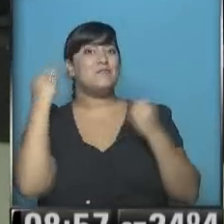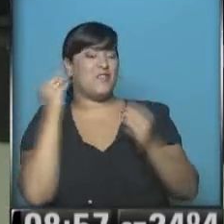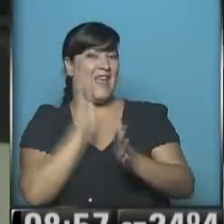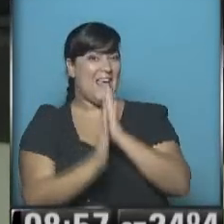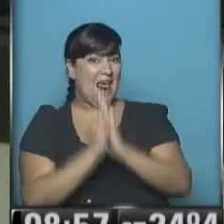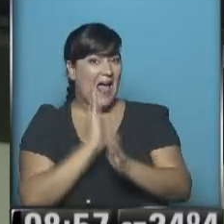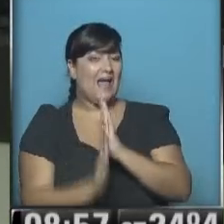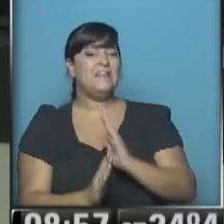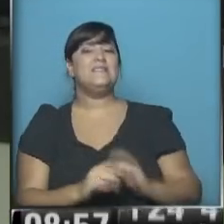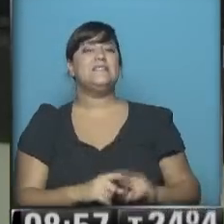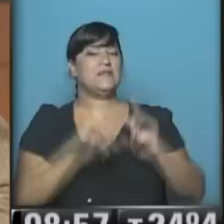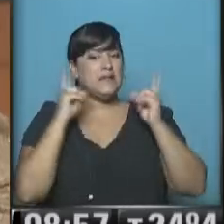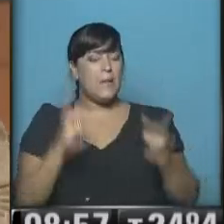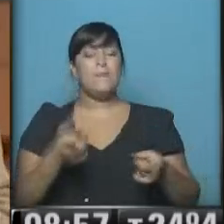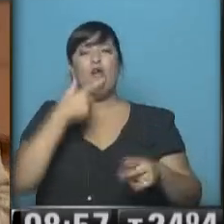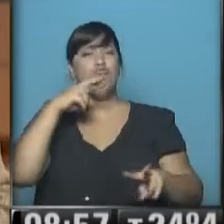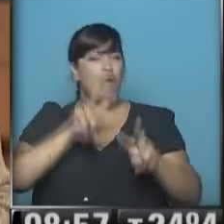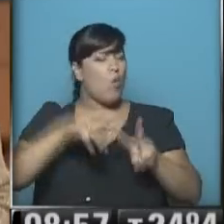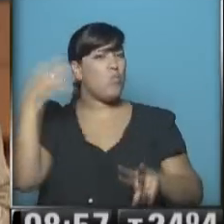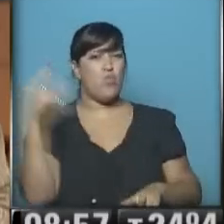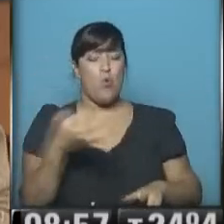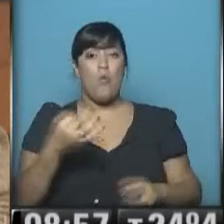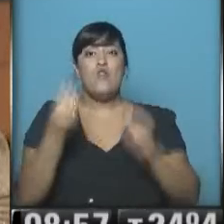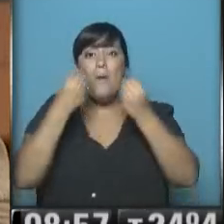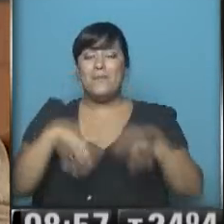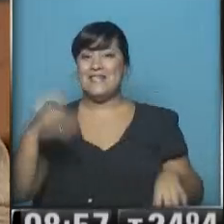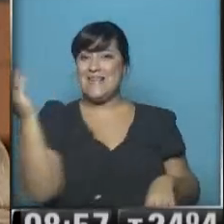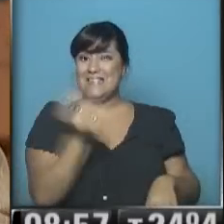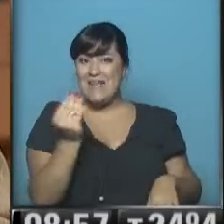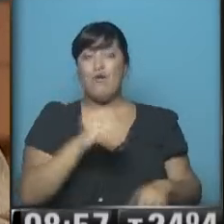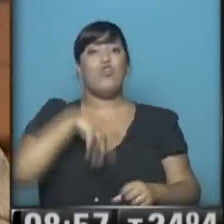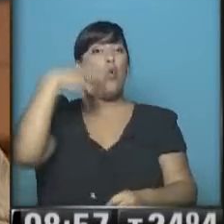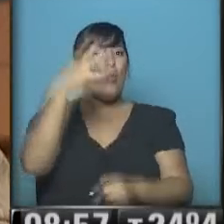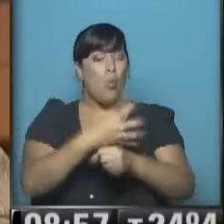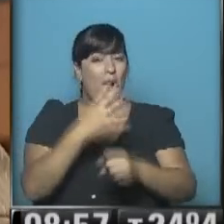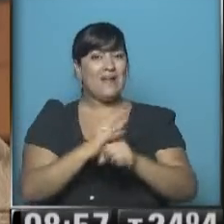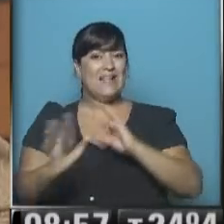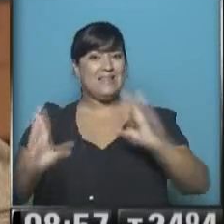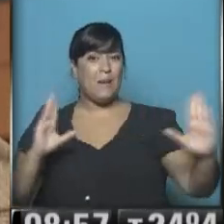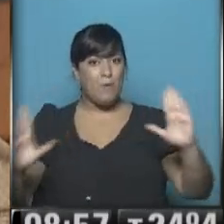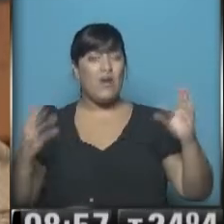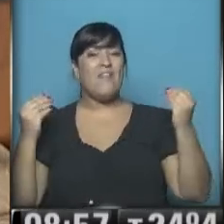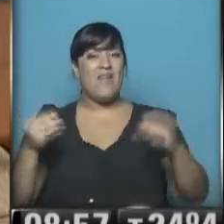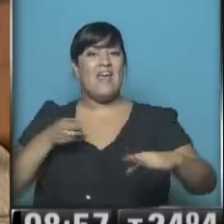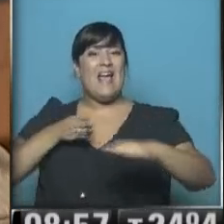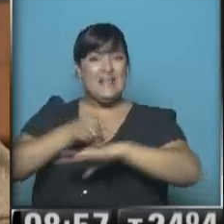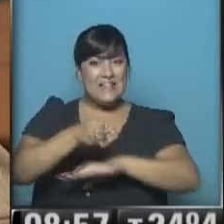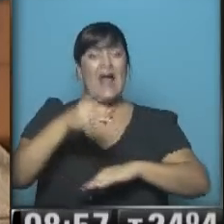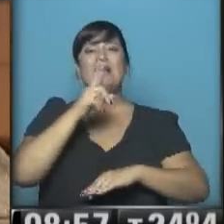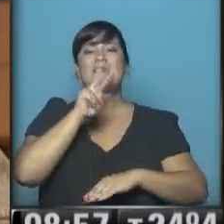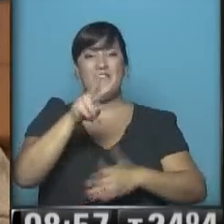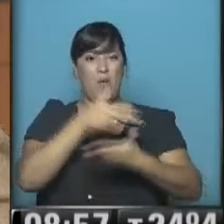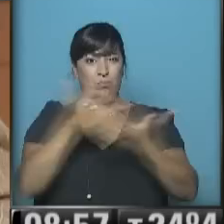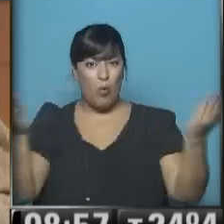y porque ofrece claro muy buenos sí. espectáculos. Comienza este sábado la cuarta temporada del ciclo Entra a la Televisión Pública,